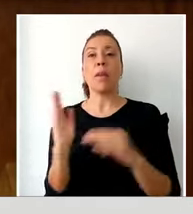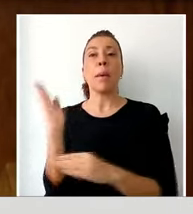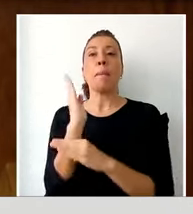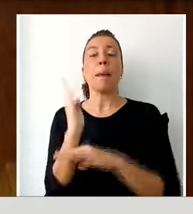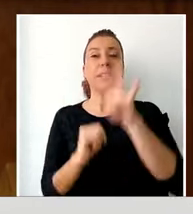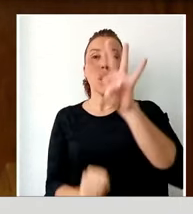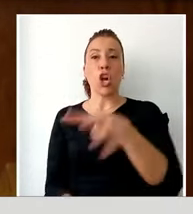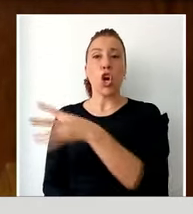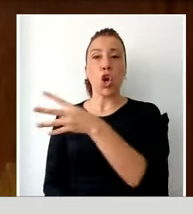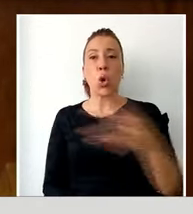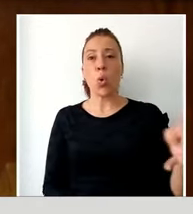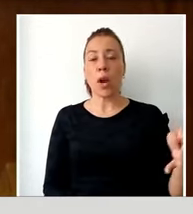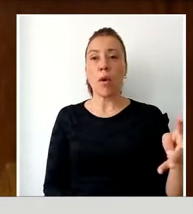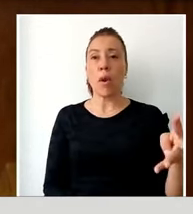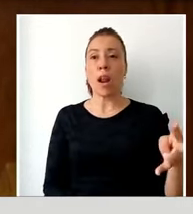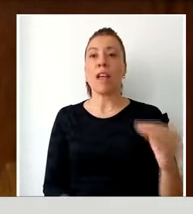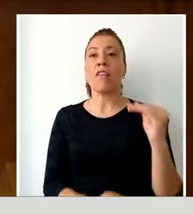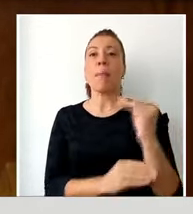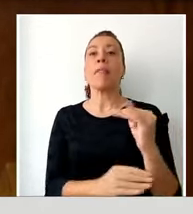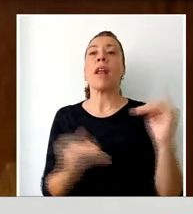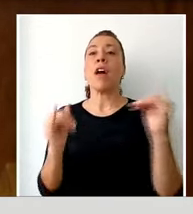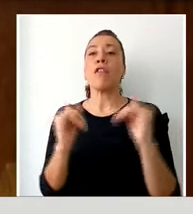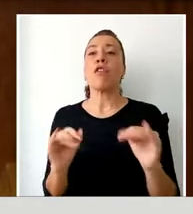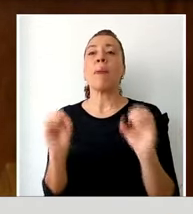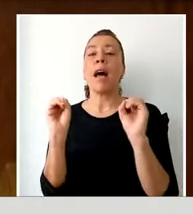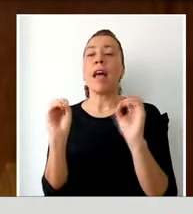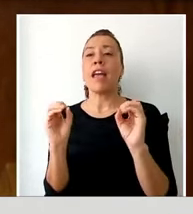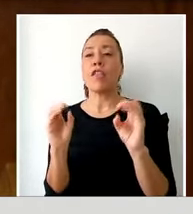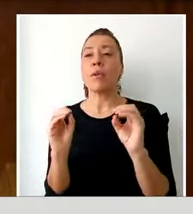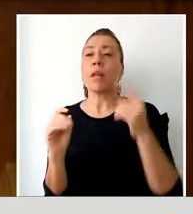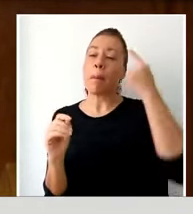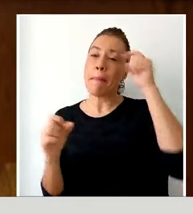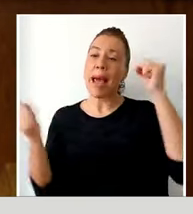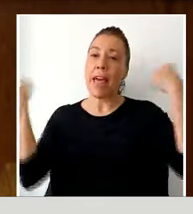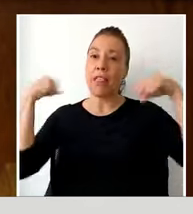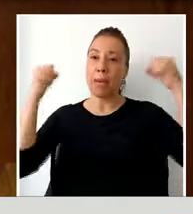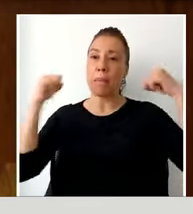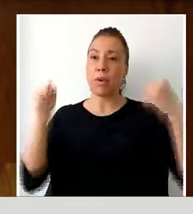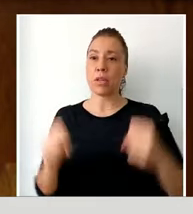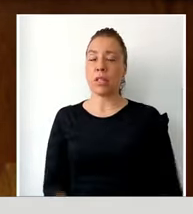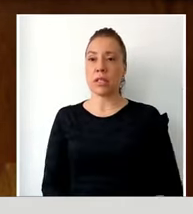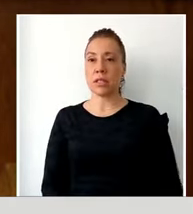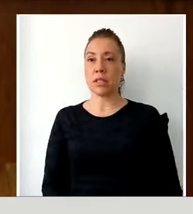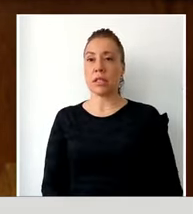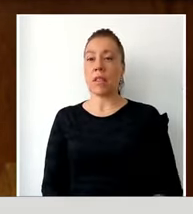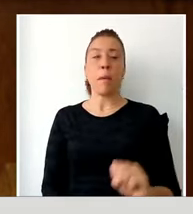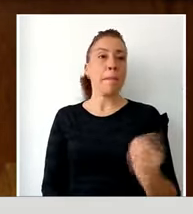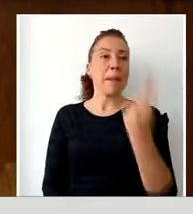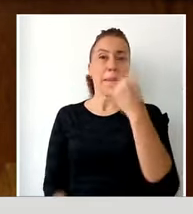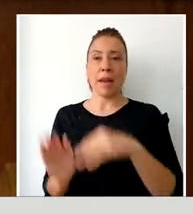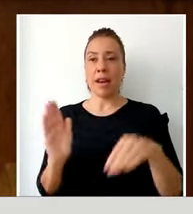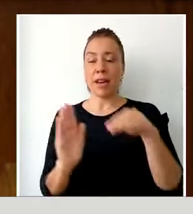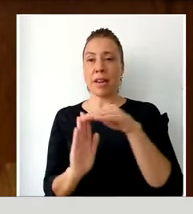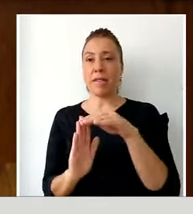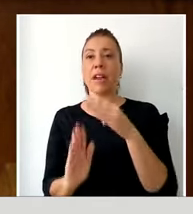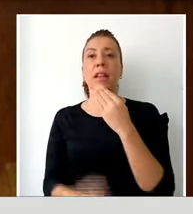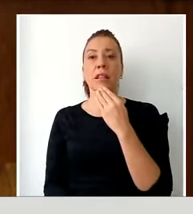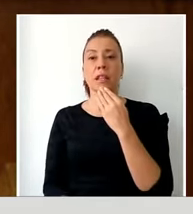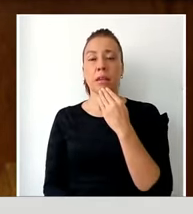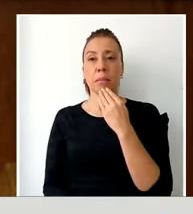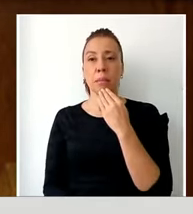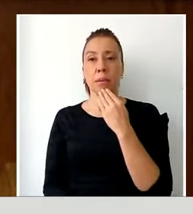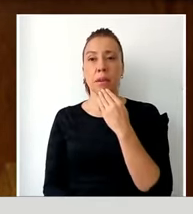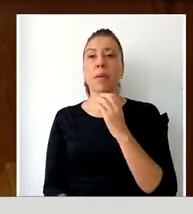regirán en la modalidad educativa para deportistas de alto rendimiento así como también para la entrada en